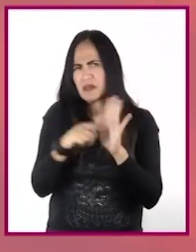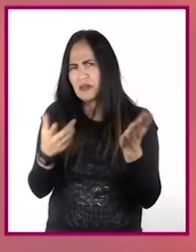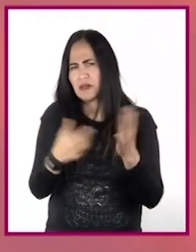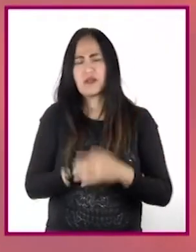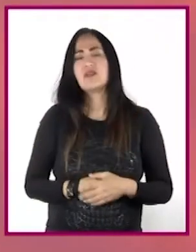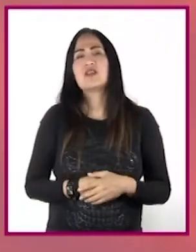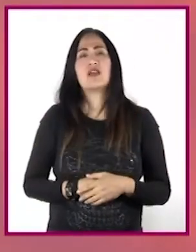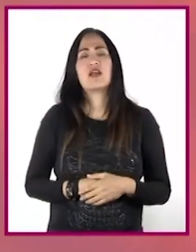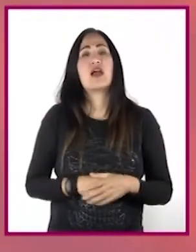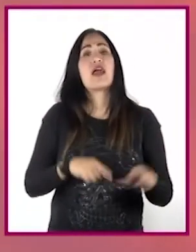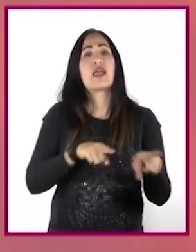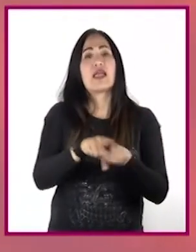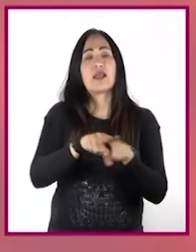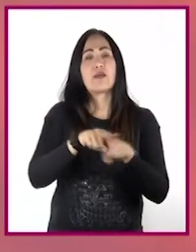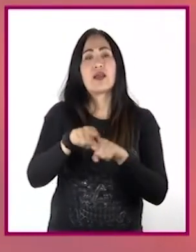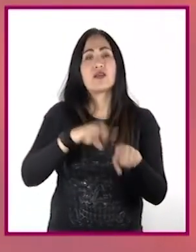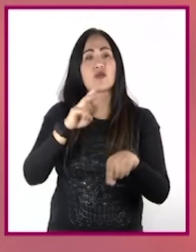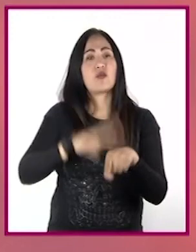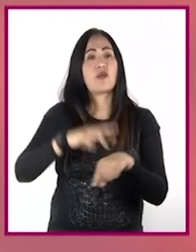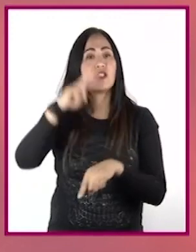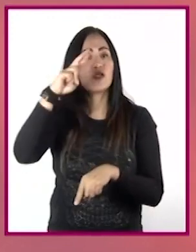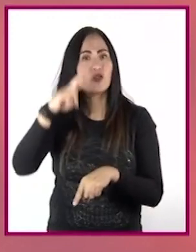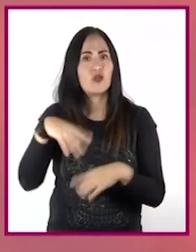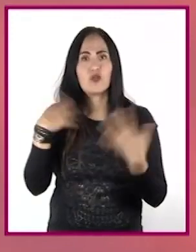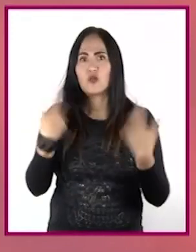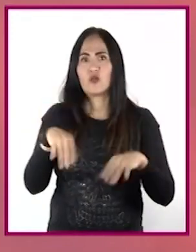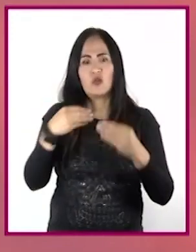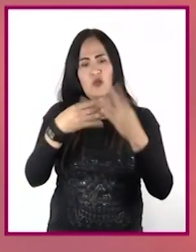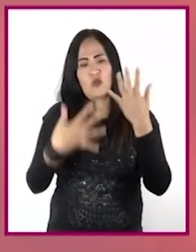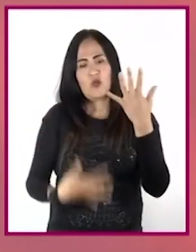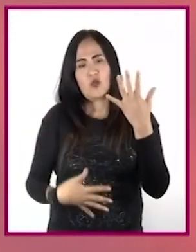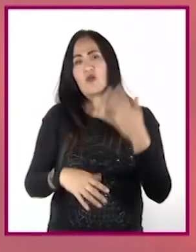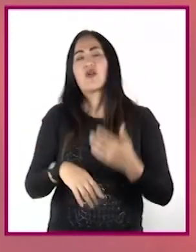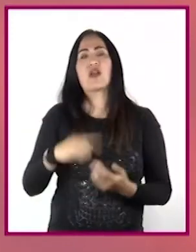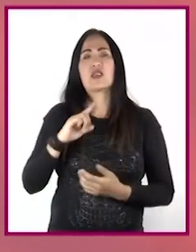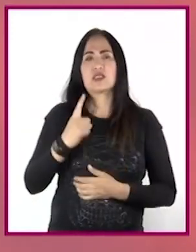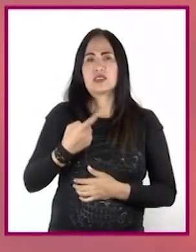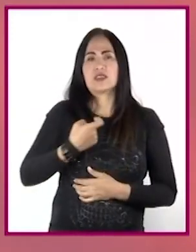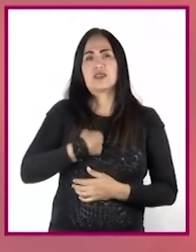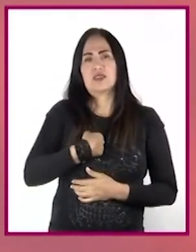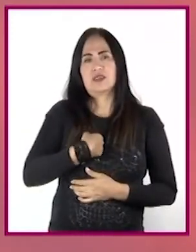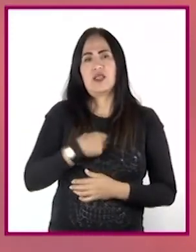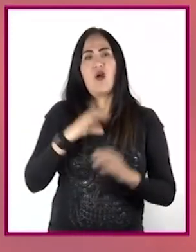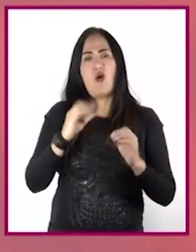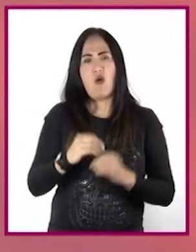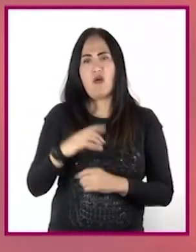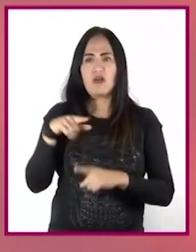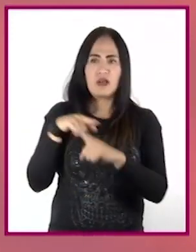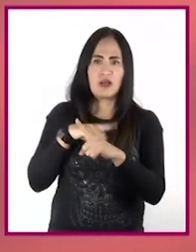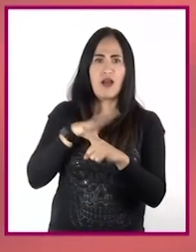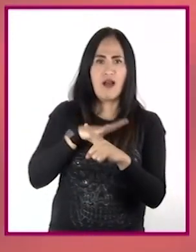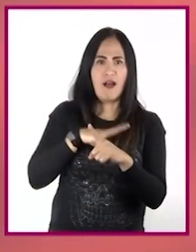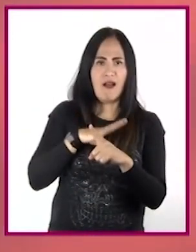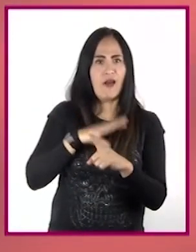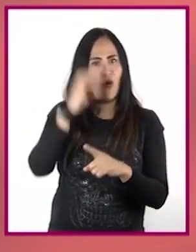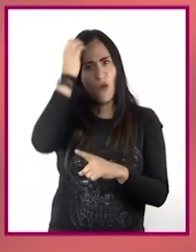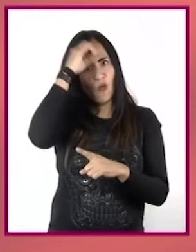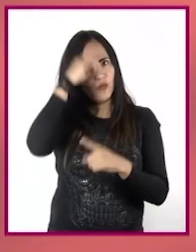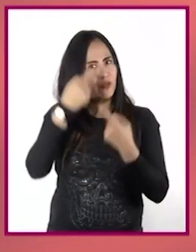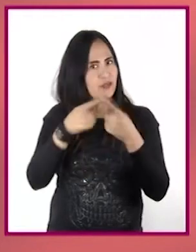Hermanos mayores. Hay tanto que decir, ya sea ser o tener. La opinión cambia, ¿eh?